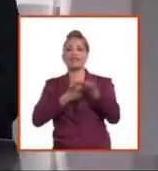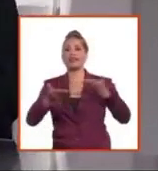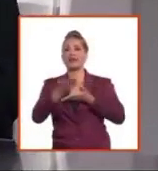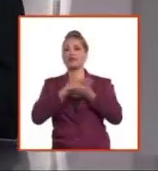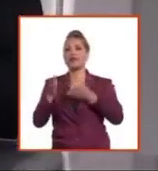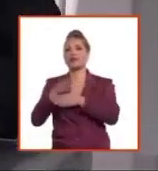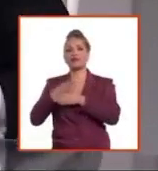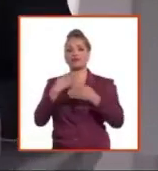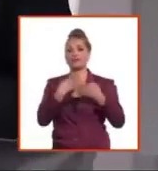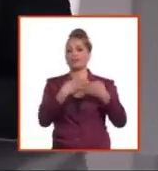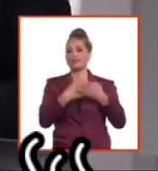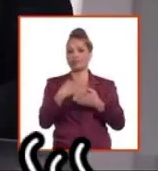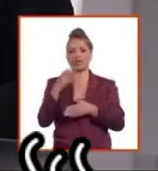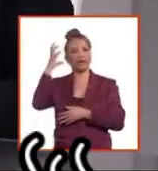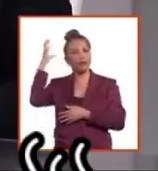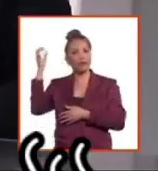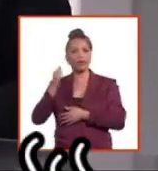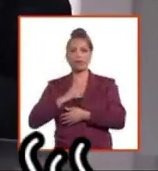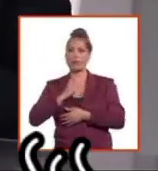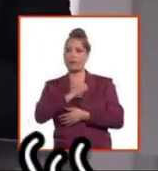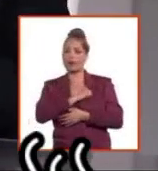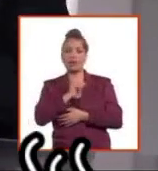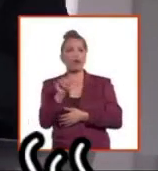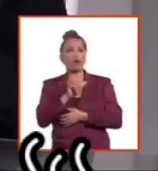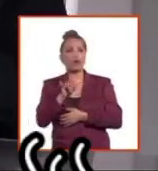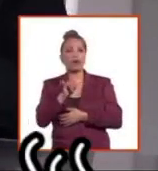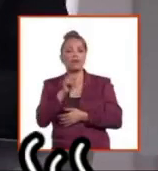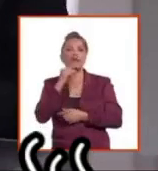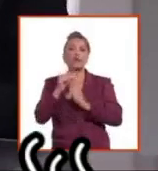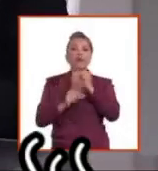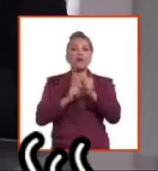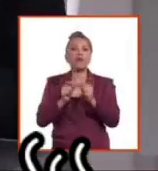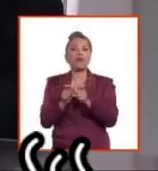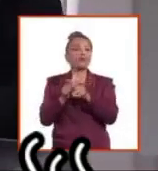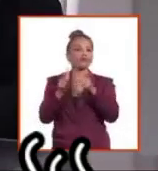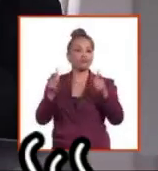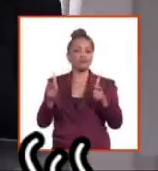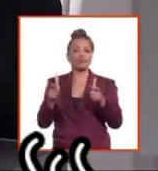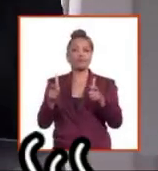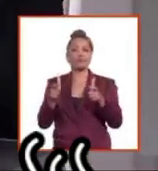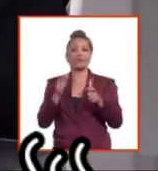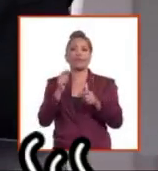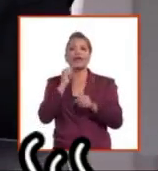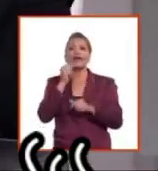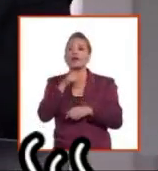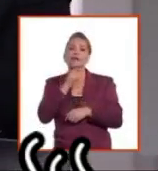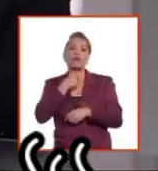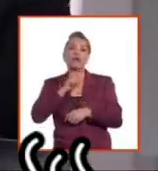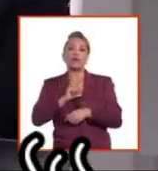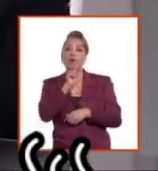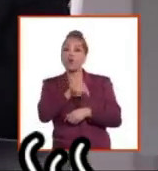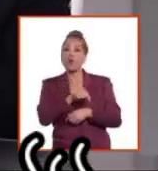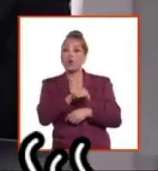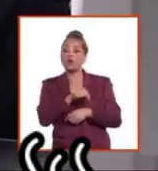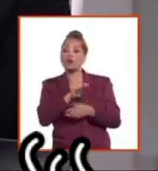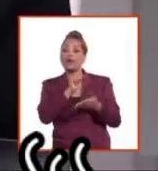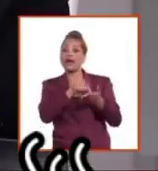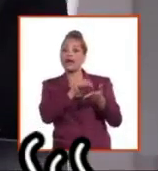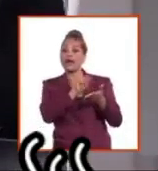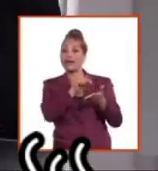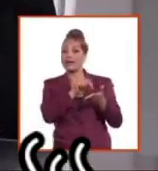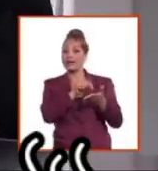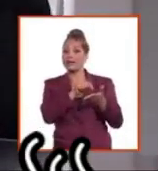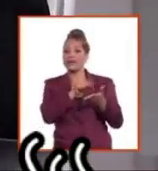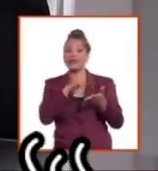económicos totales y no estatales pero eso tiene una trayectoria grande en eso tú no puedes estar hoy en el punto y aspirar a llegar a